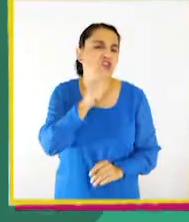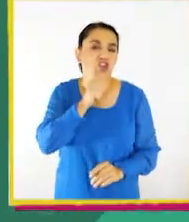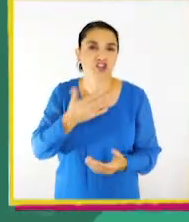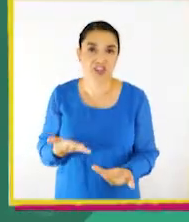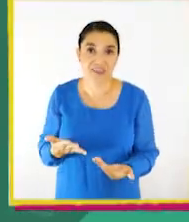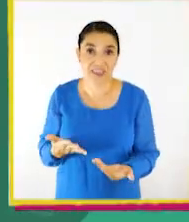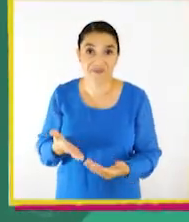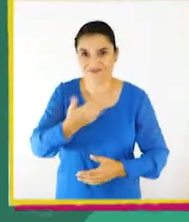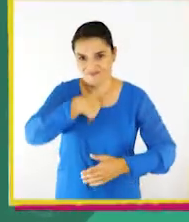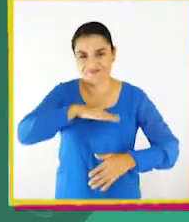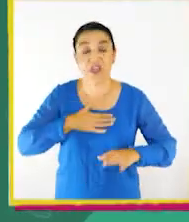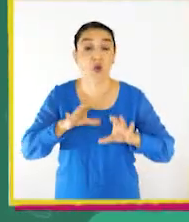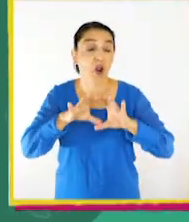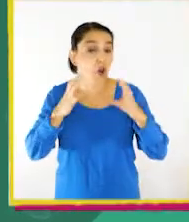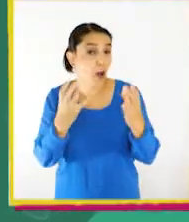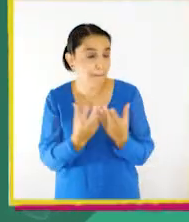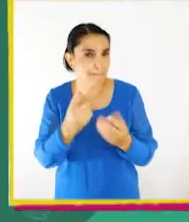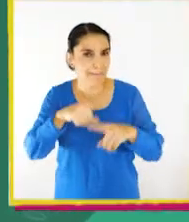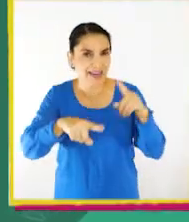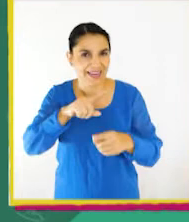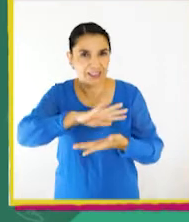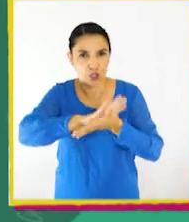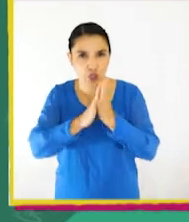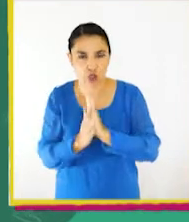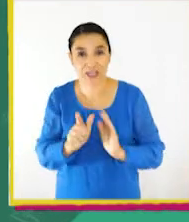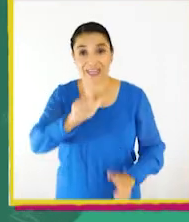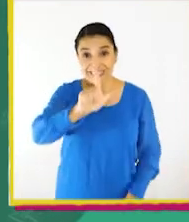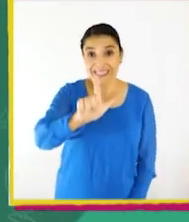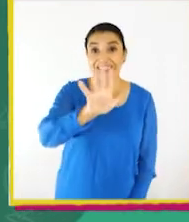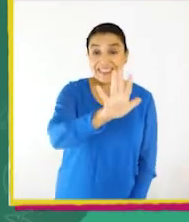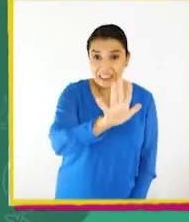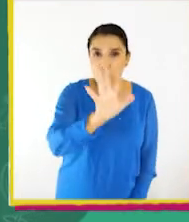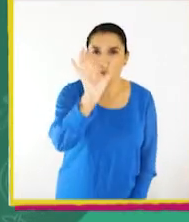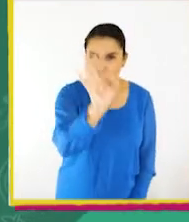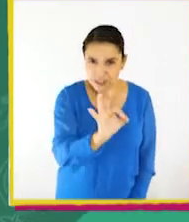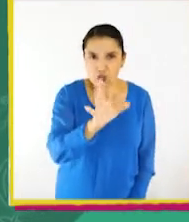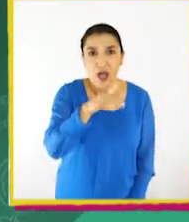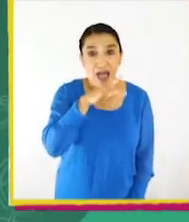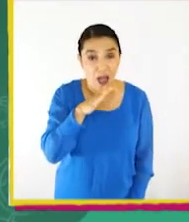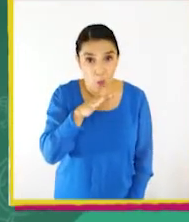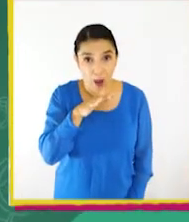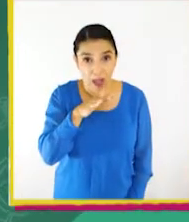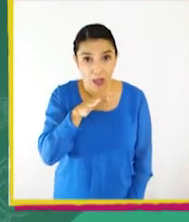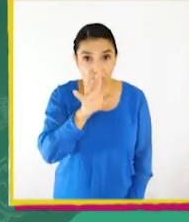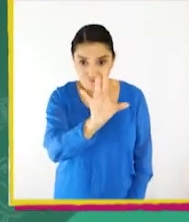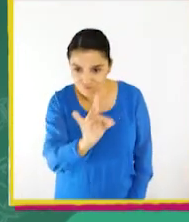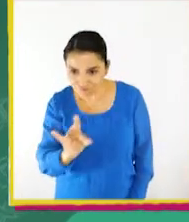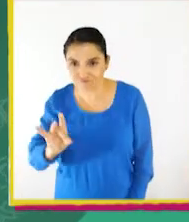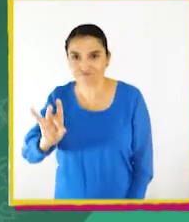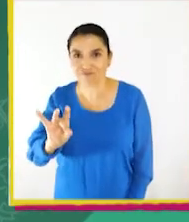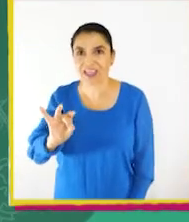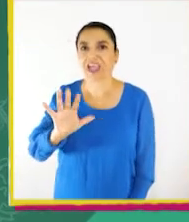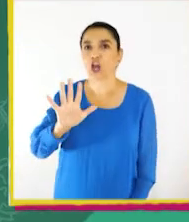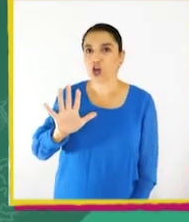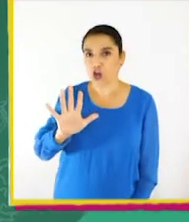diaria. En nuestro planeta, en total, el 75% es agua, el